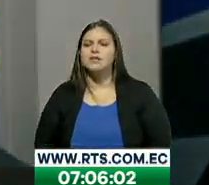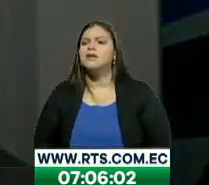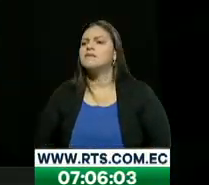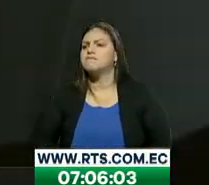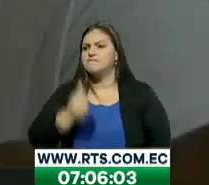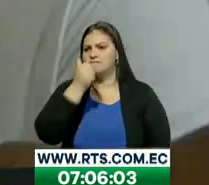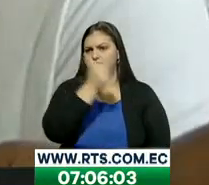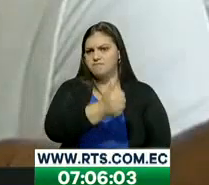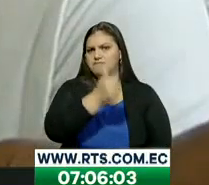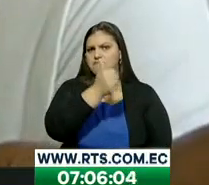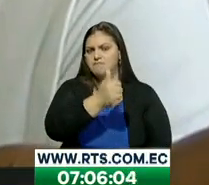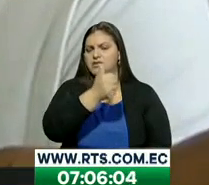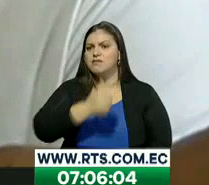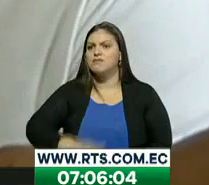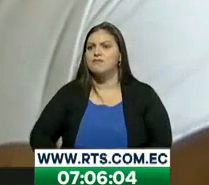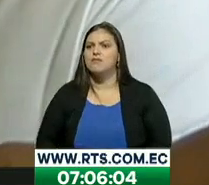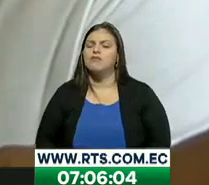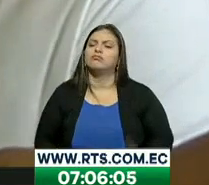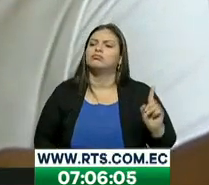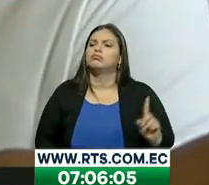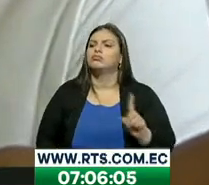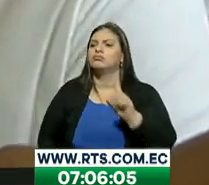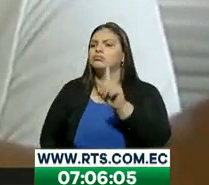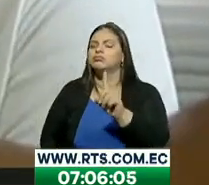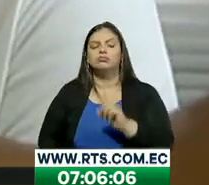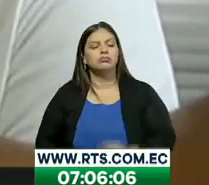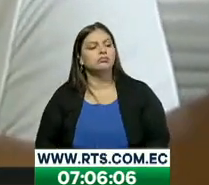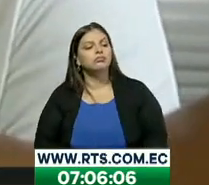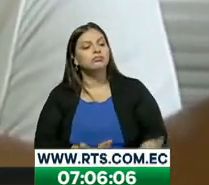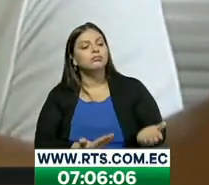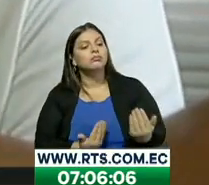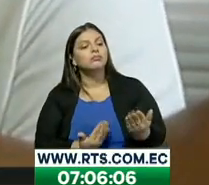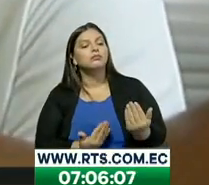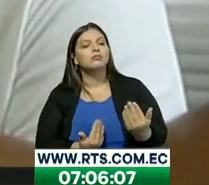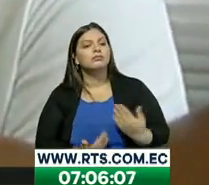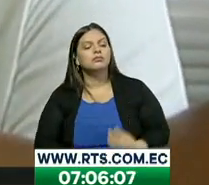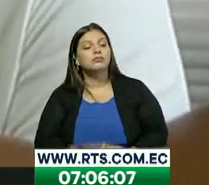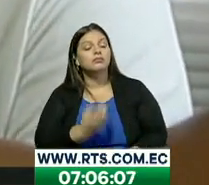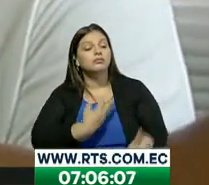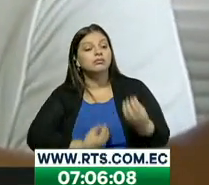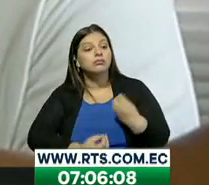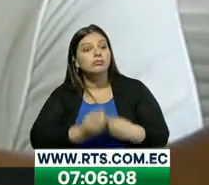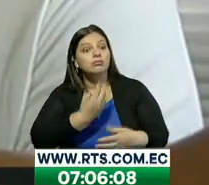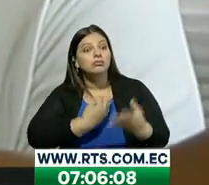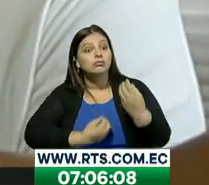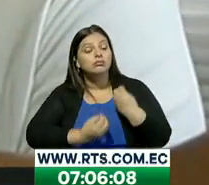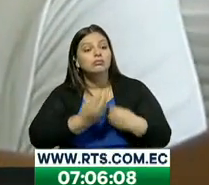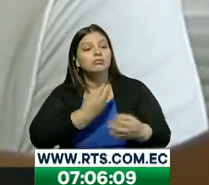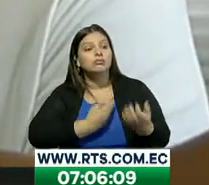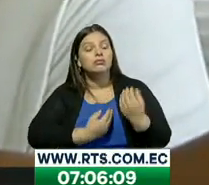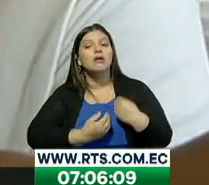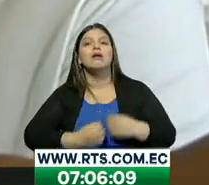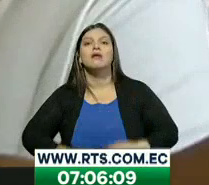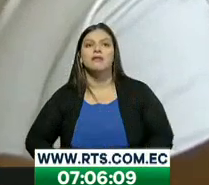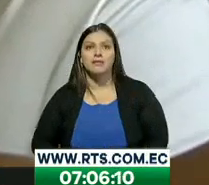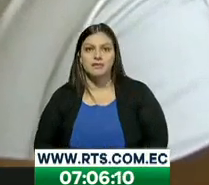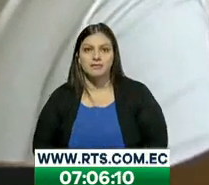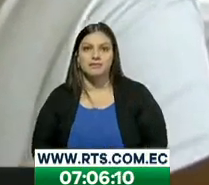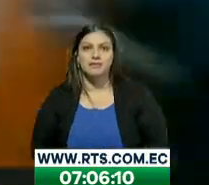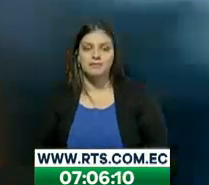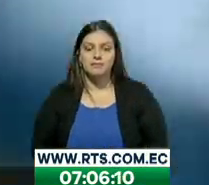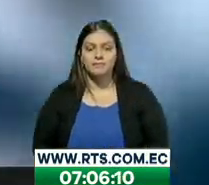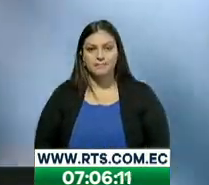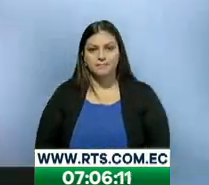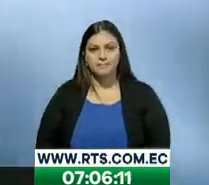habían participado según él otras personas también. La versión de él con los indicios que tenemos se contraponen a lo manifestado